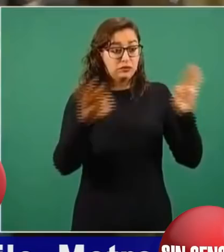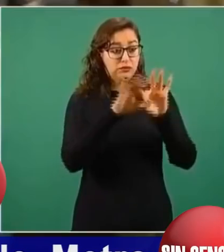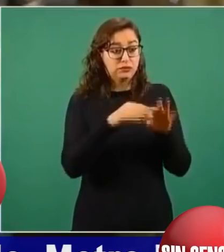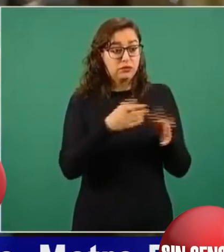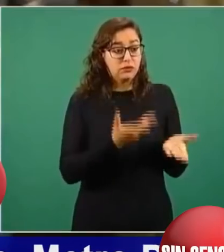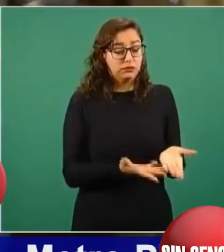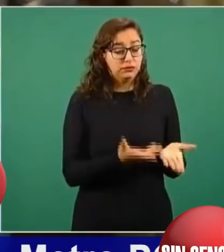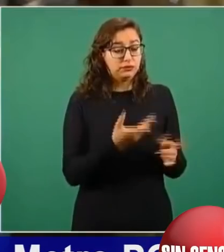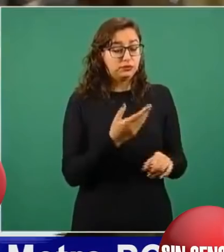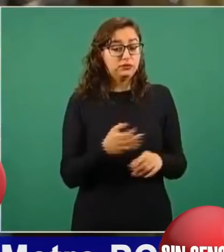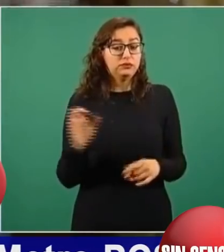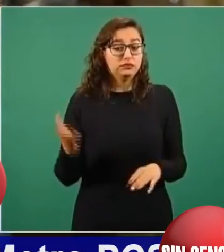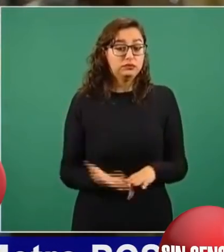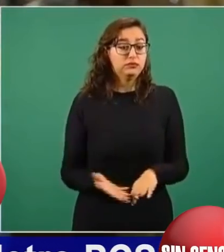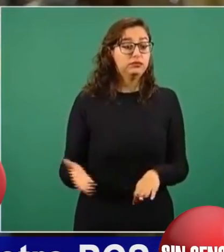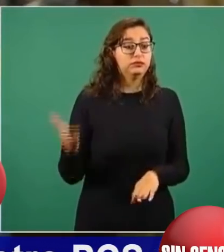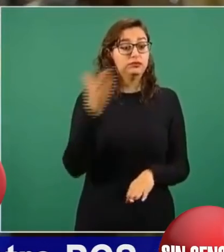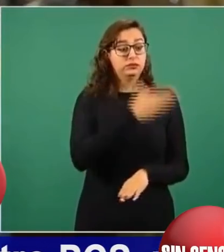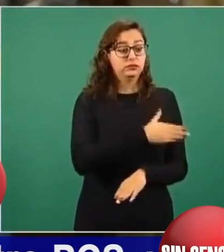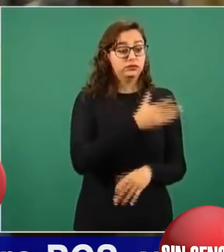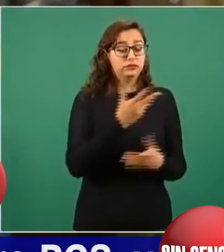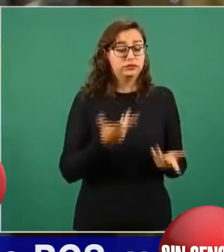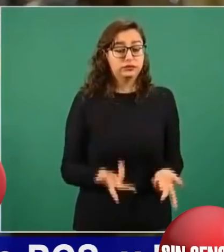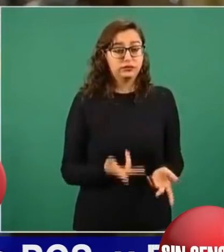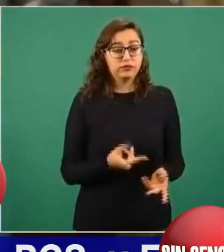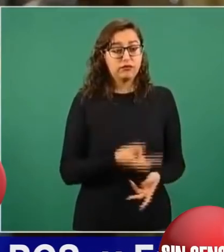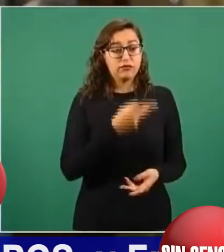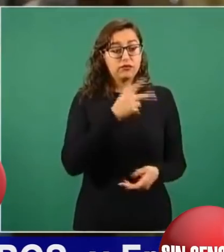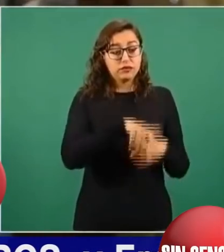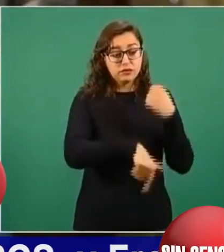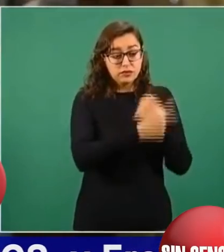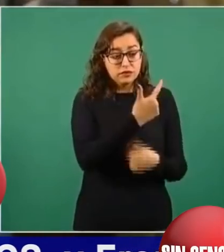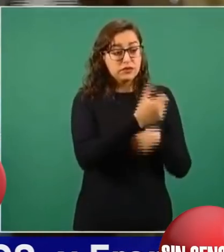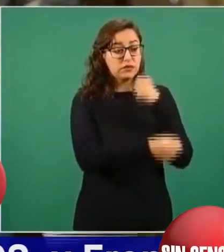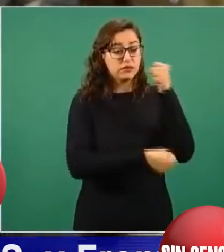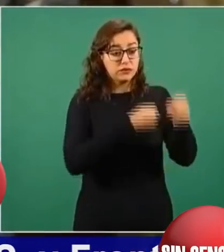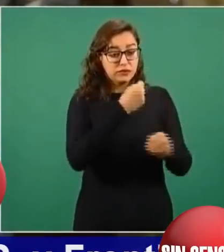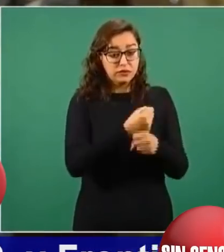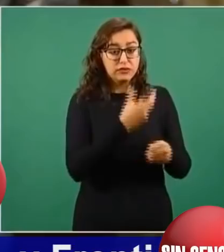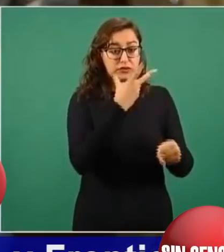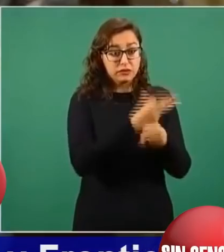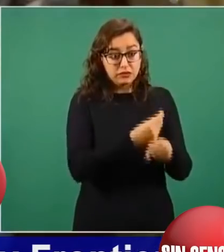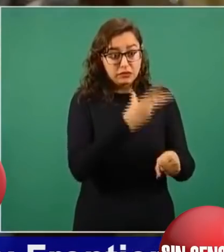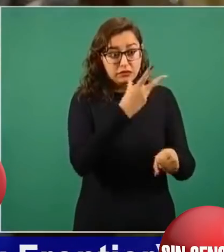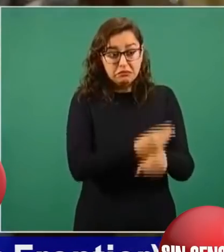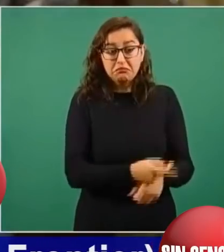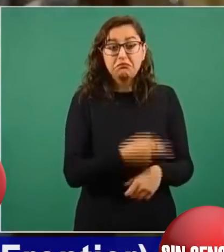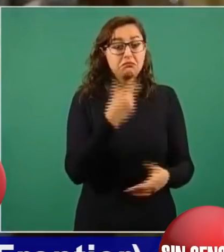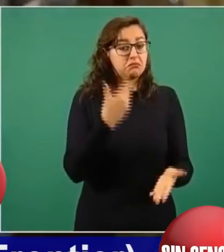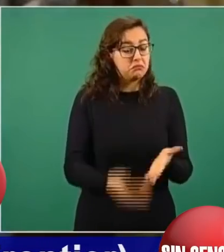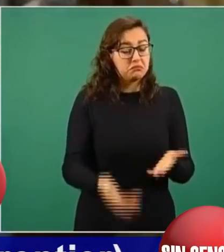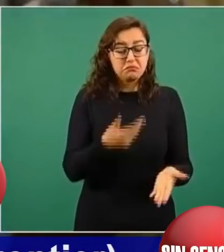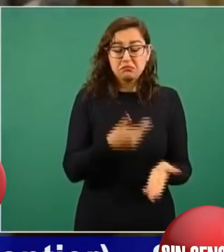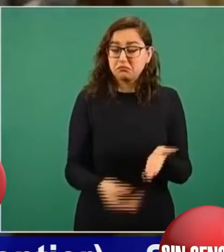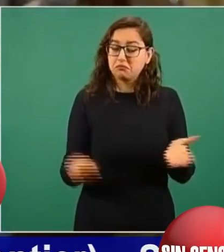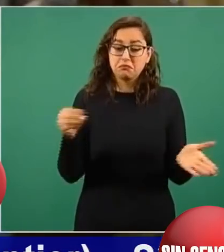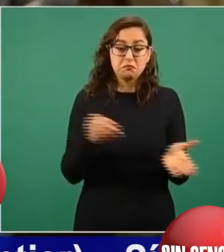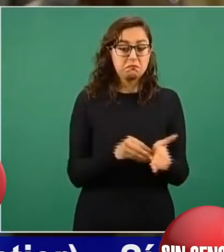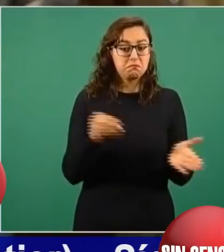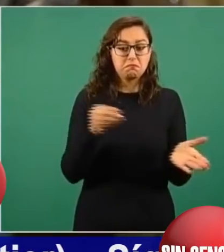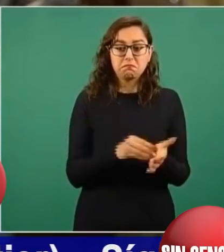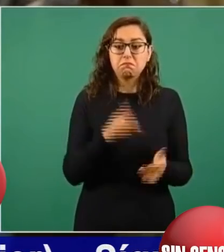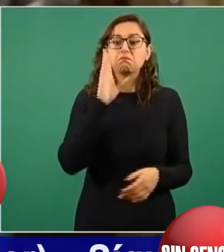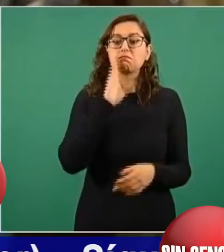en un sexenio, sino se tuvo que terminar en el otro, y todavía quedan secuelas de las formas en las